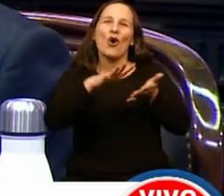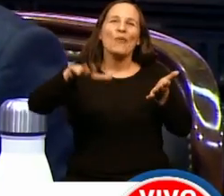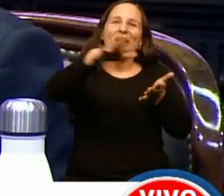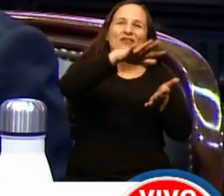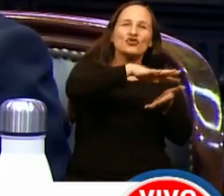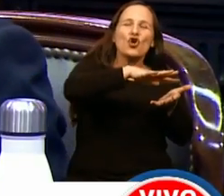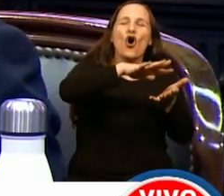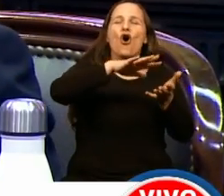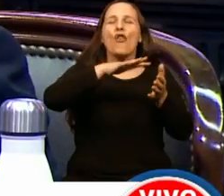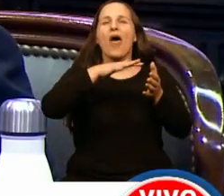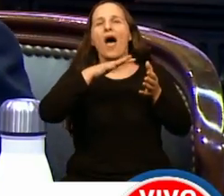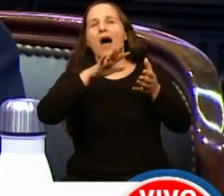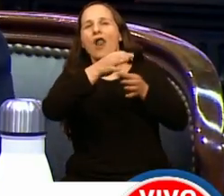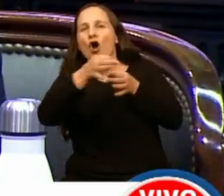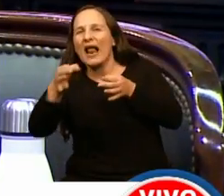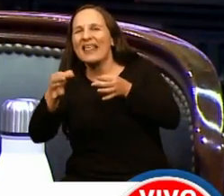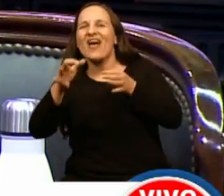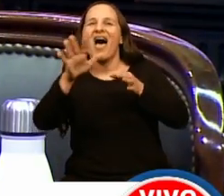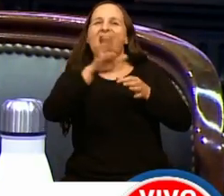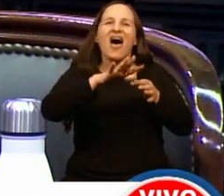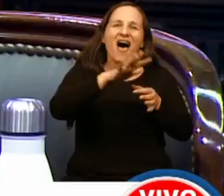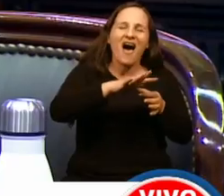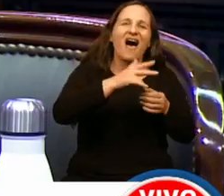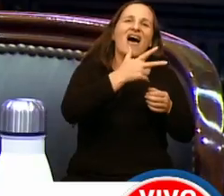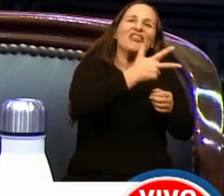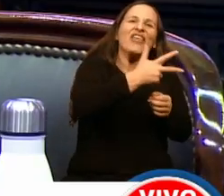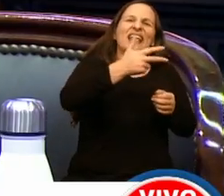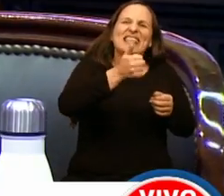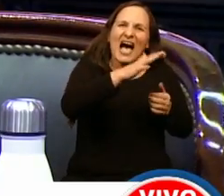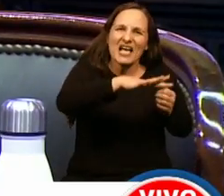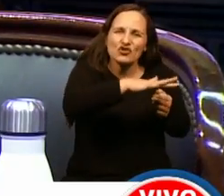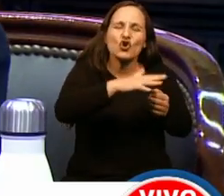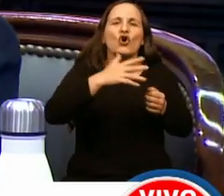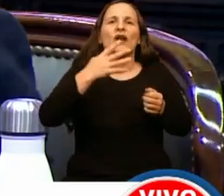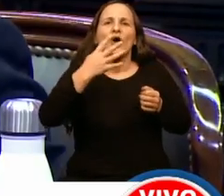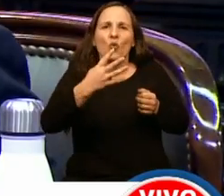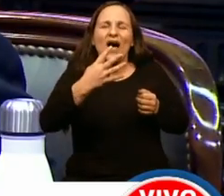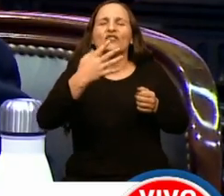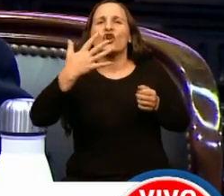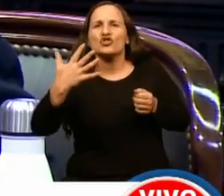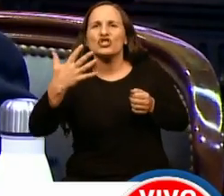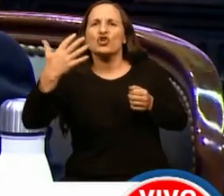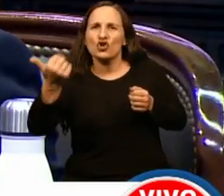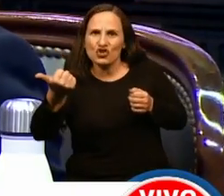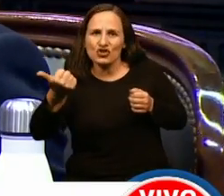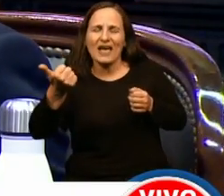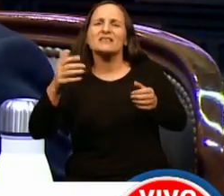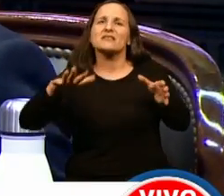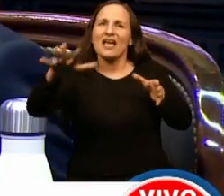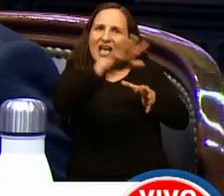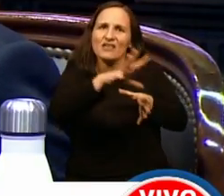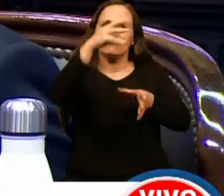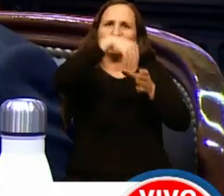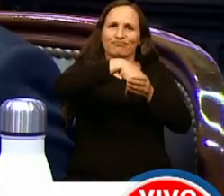localidades que están en las zonas 3 4 5 y 6 están incluidas en el régimen de tarifa